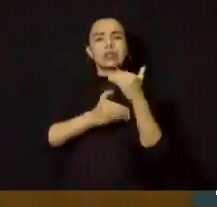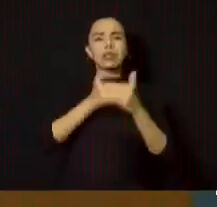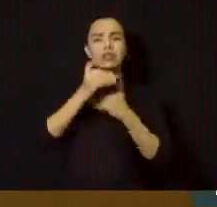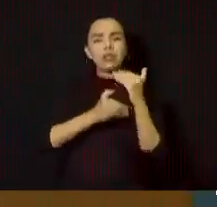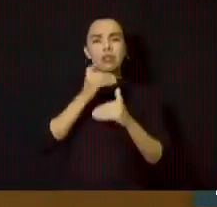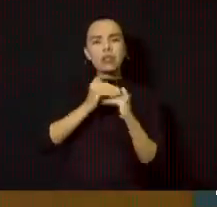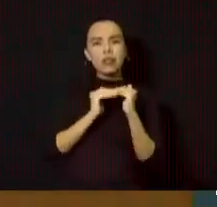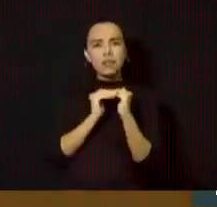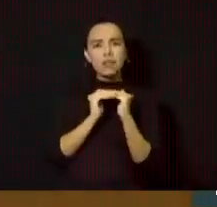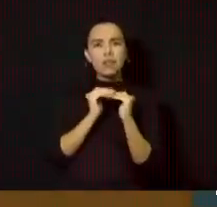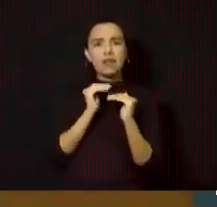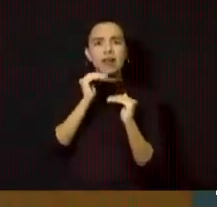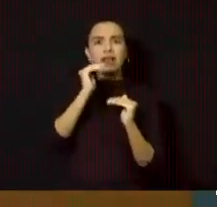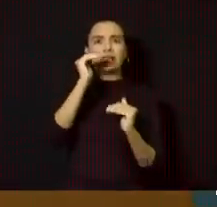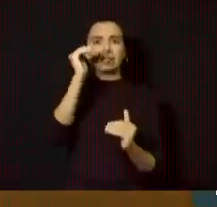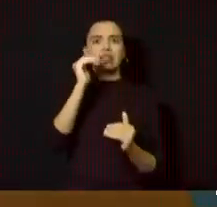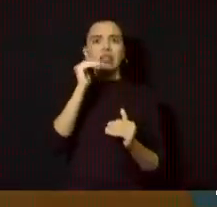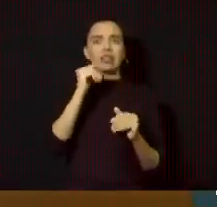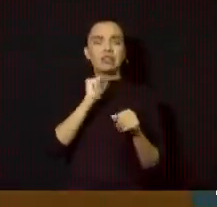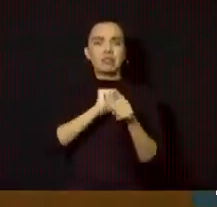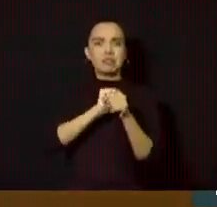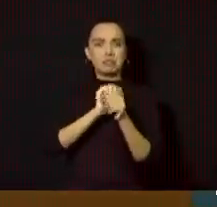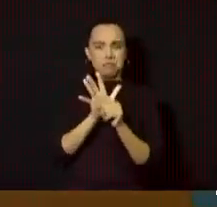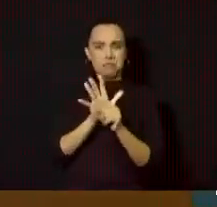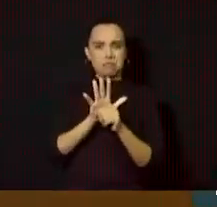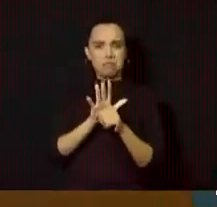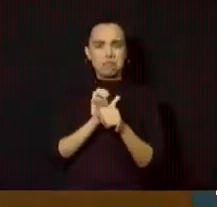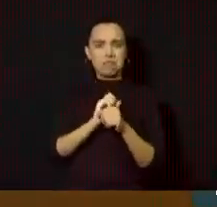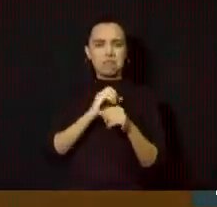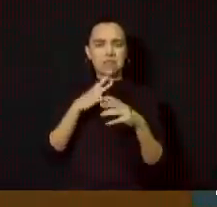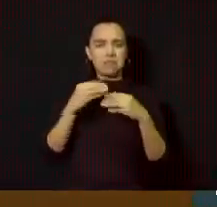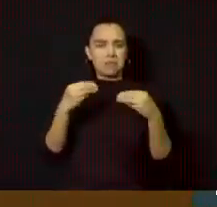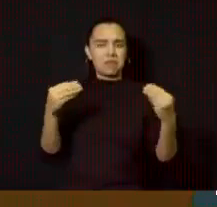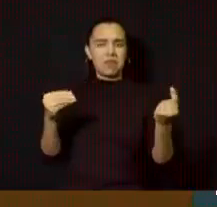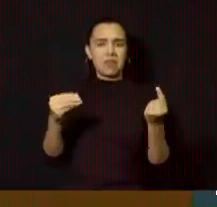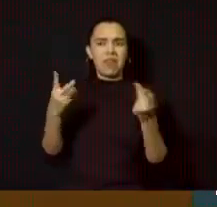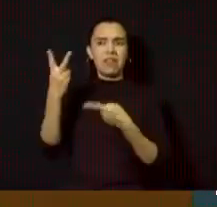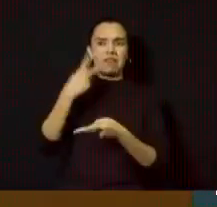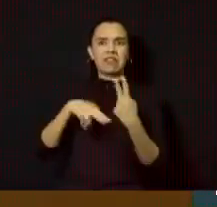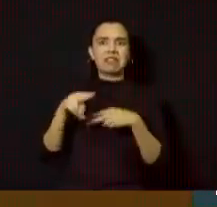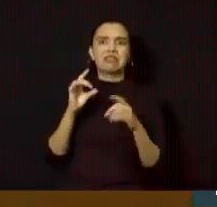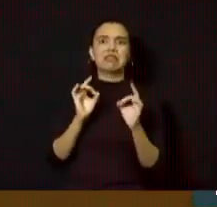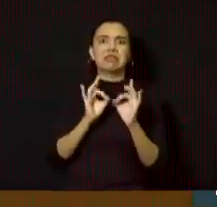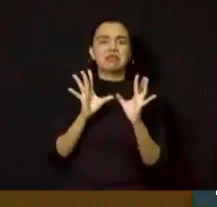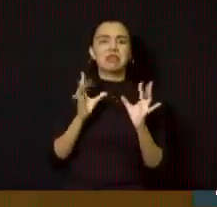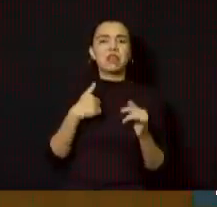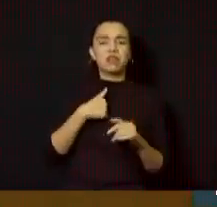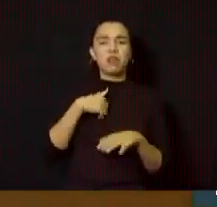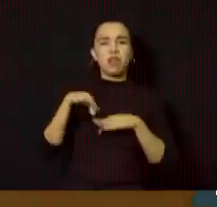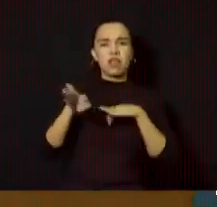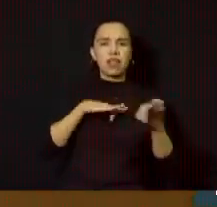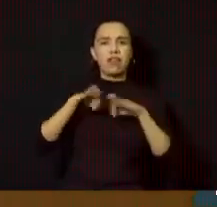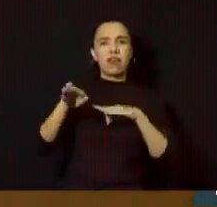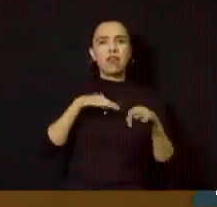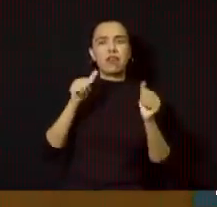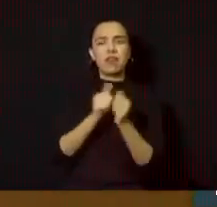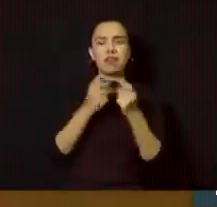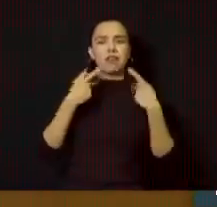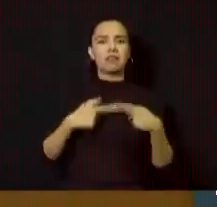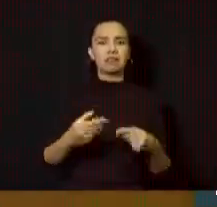crecimiento. Esta pandemia, por ejemplo, que llegó, pues como yo trabajaba con mucha gente